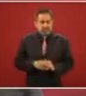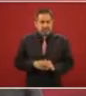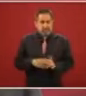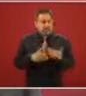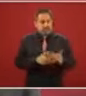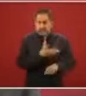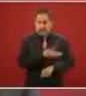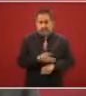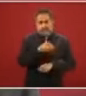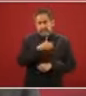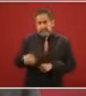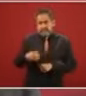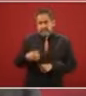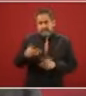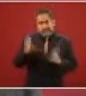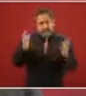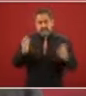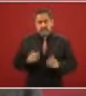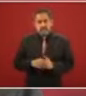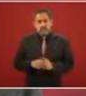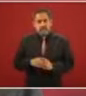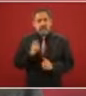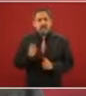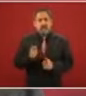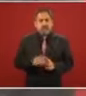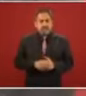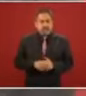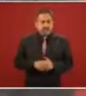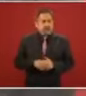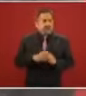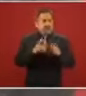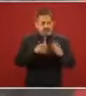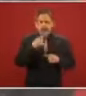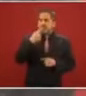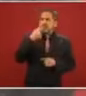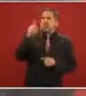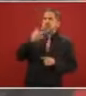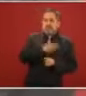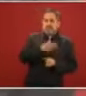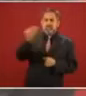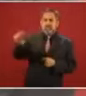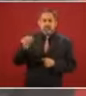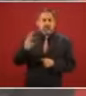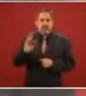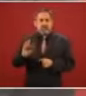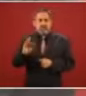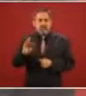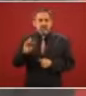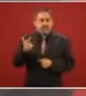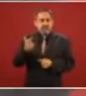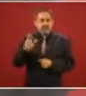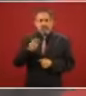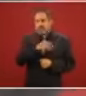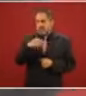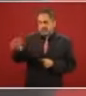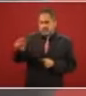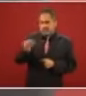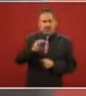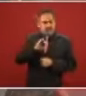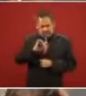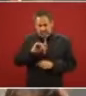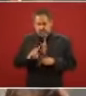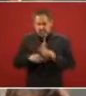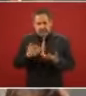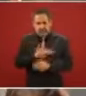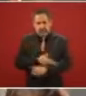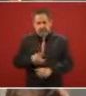proceder. Esto es, se va a presentar la denuncia en la Fiscalía General.